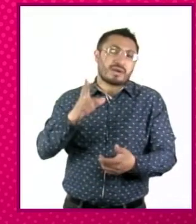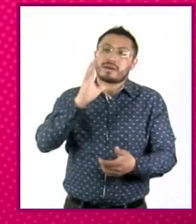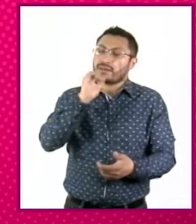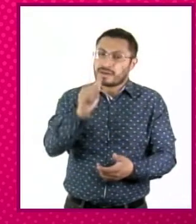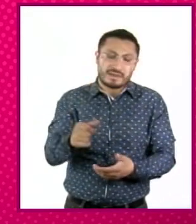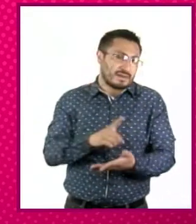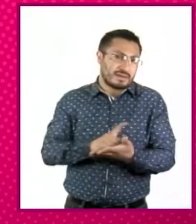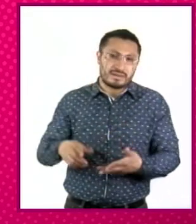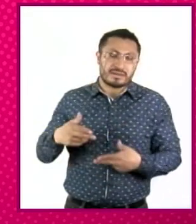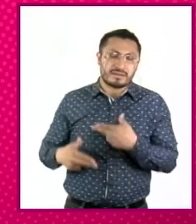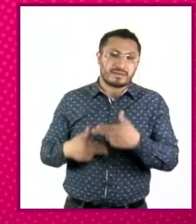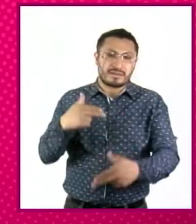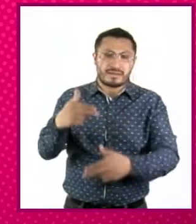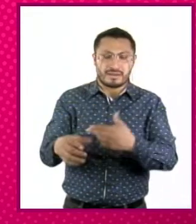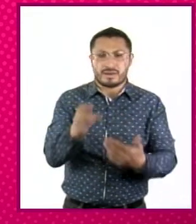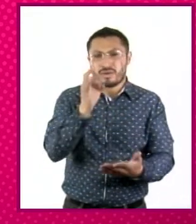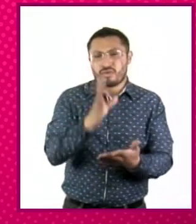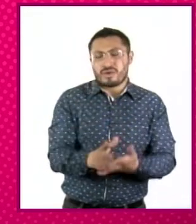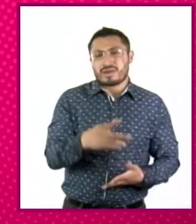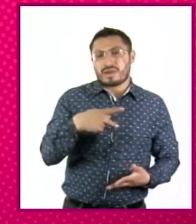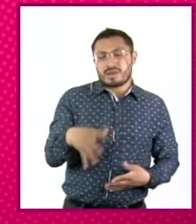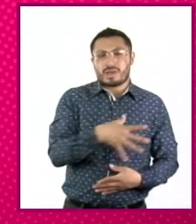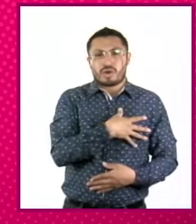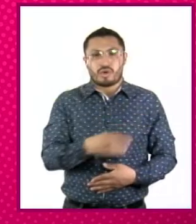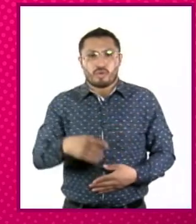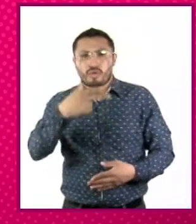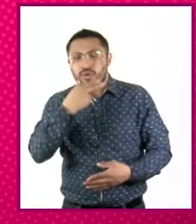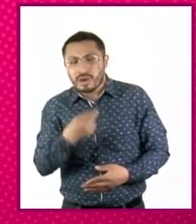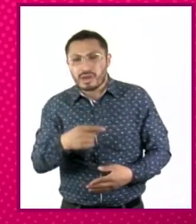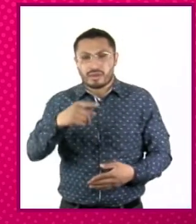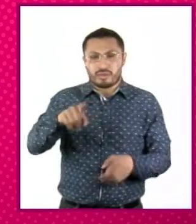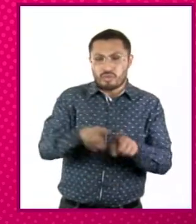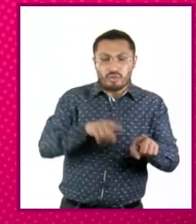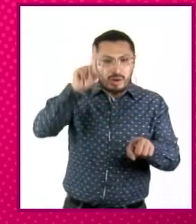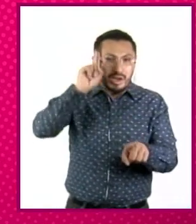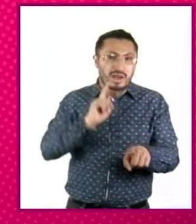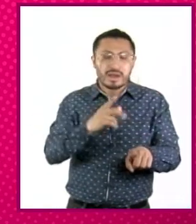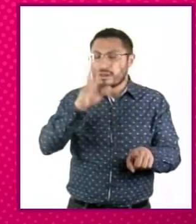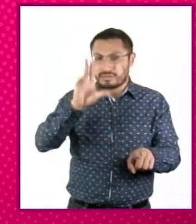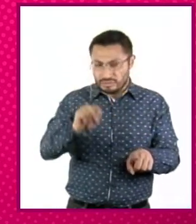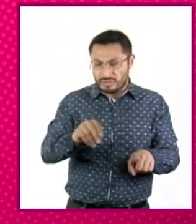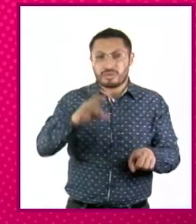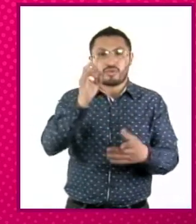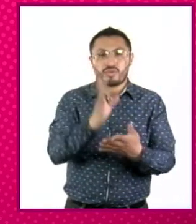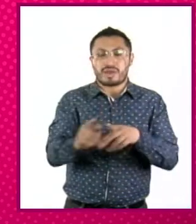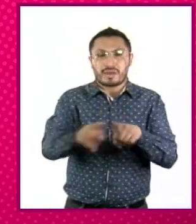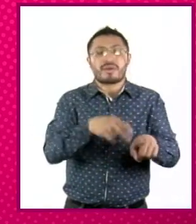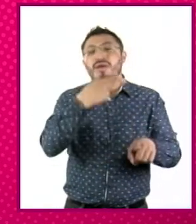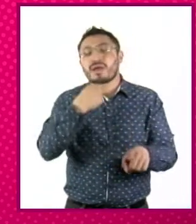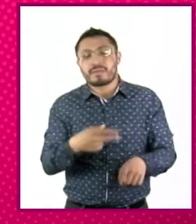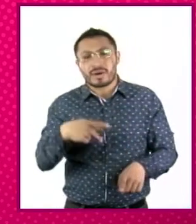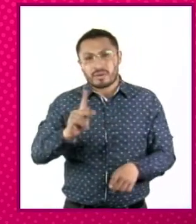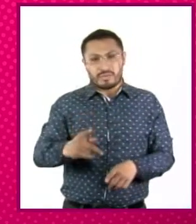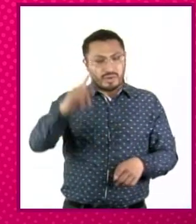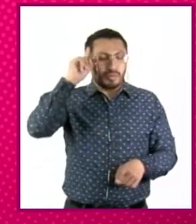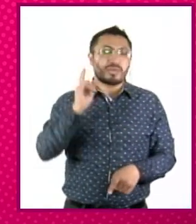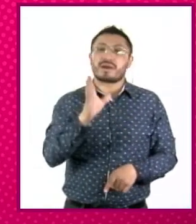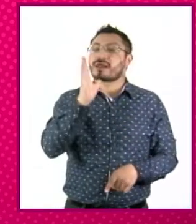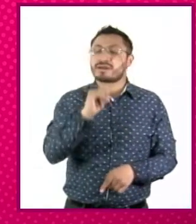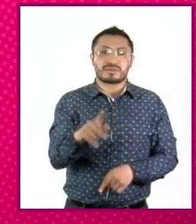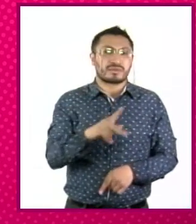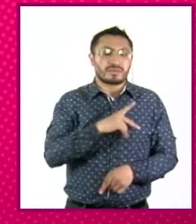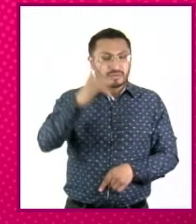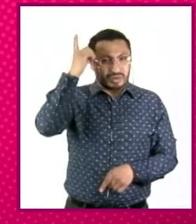que heredaban al hijo o heredaban al hermano, etcétera. Pero las mujeres no podían ser propietarias o no podían quedarse con la custodia de